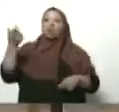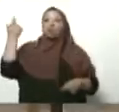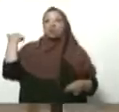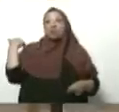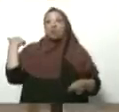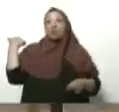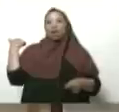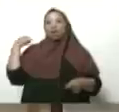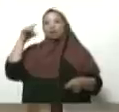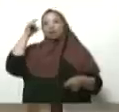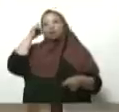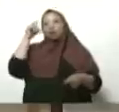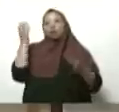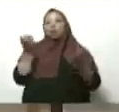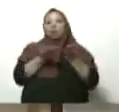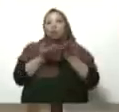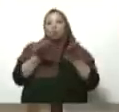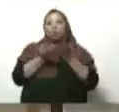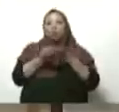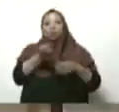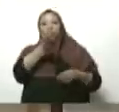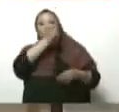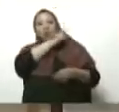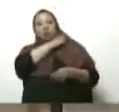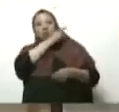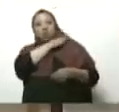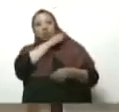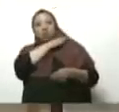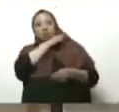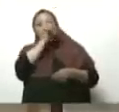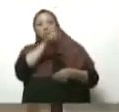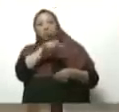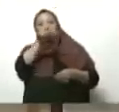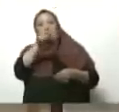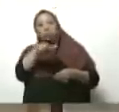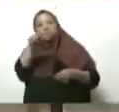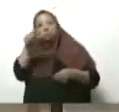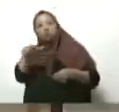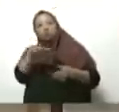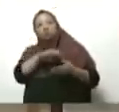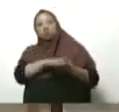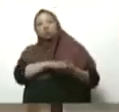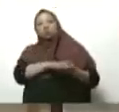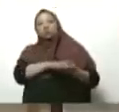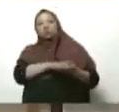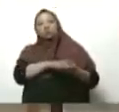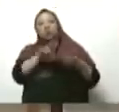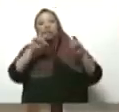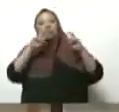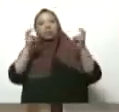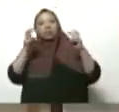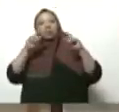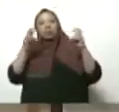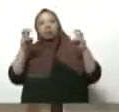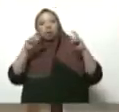particularmente en centros educativos con directores del centro educativo etcétera que titulamos